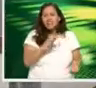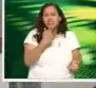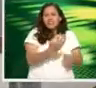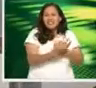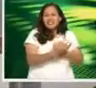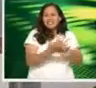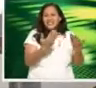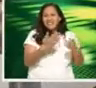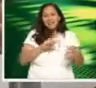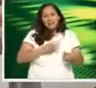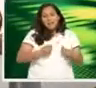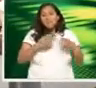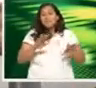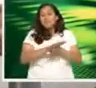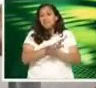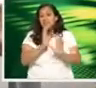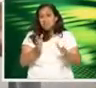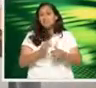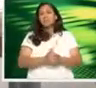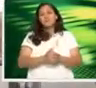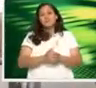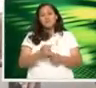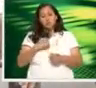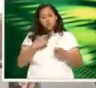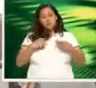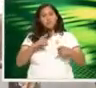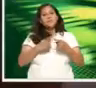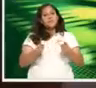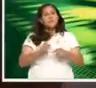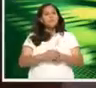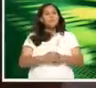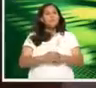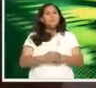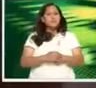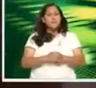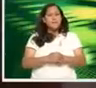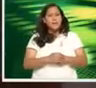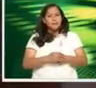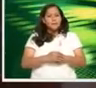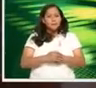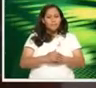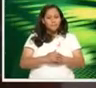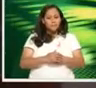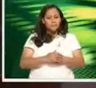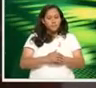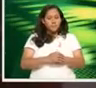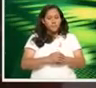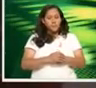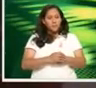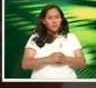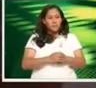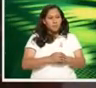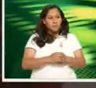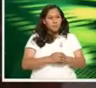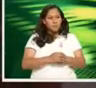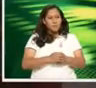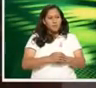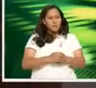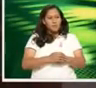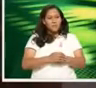tu circunstancia es distinta, tú eres una persona distinta. Karen, de acuerdo a las tribus que han existido siempre, o quizás que son